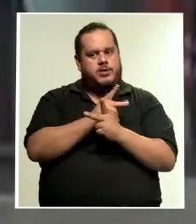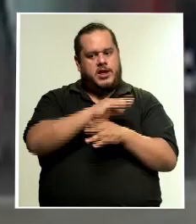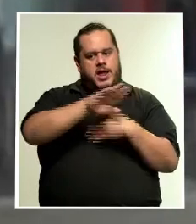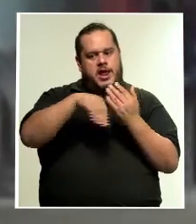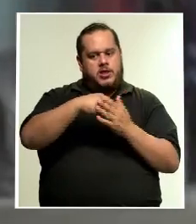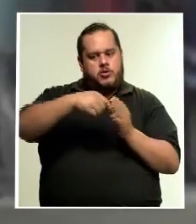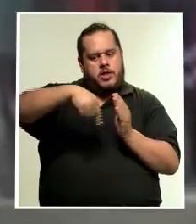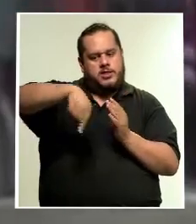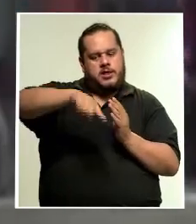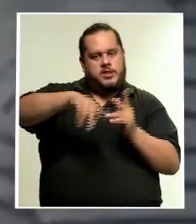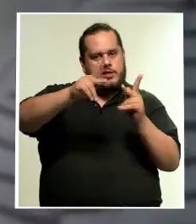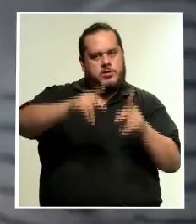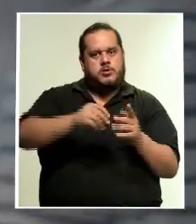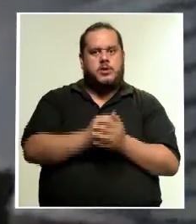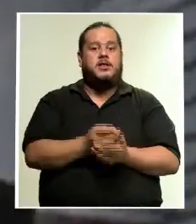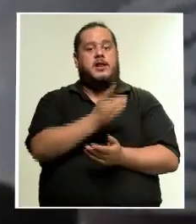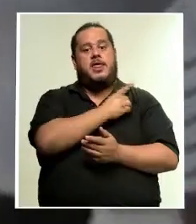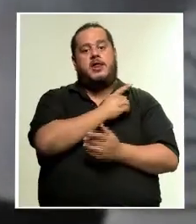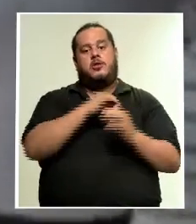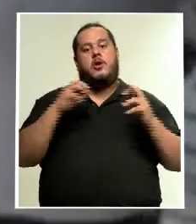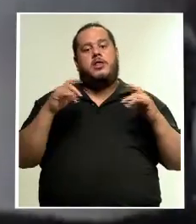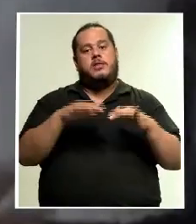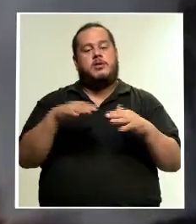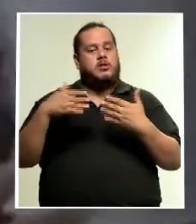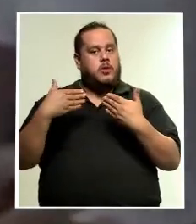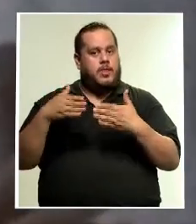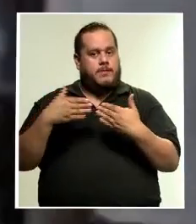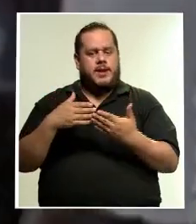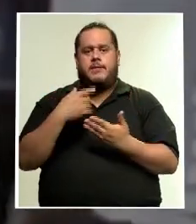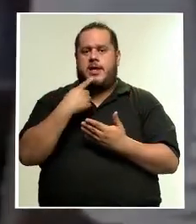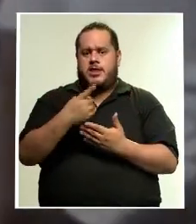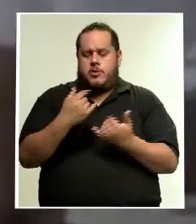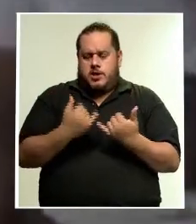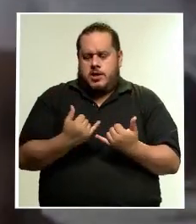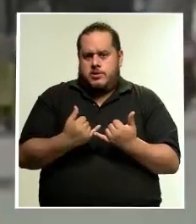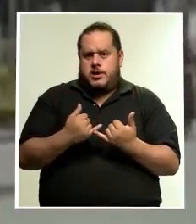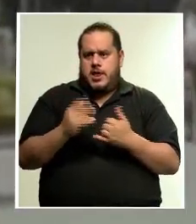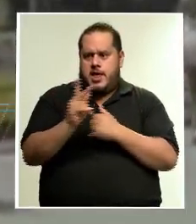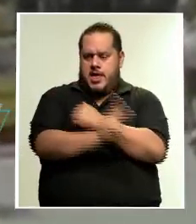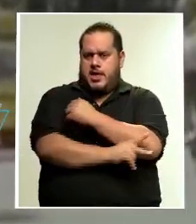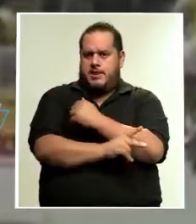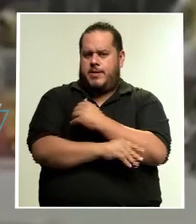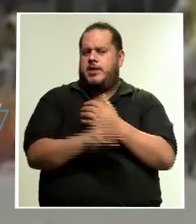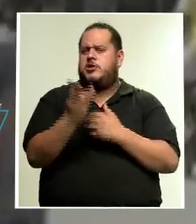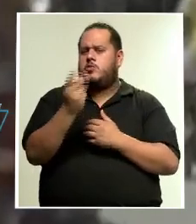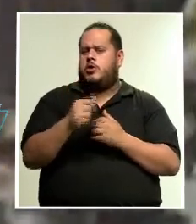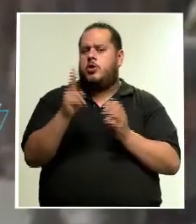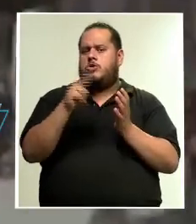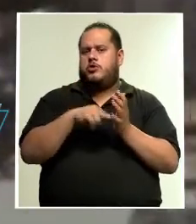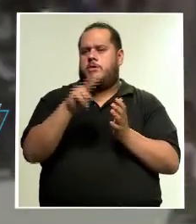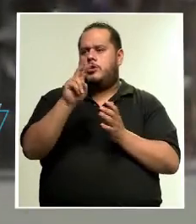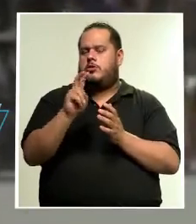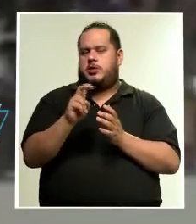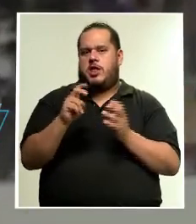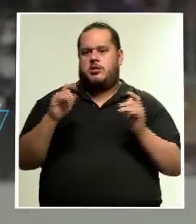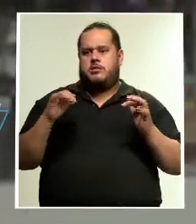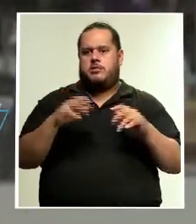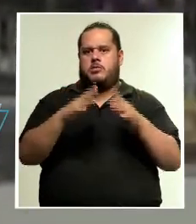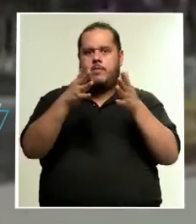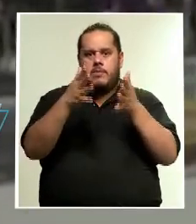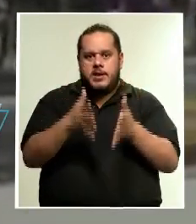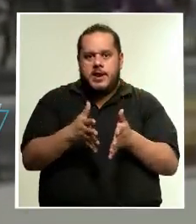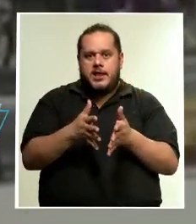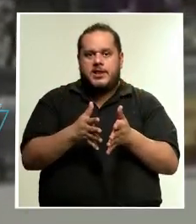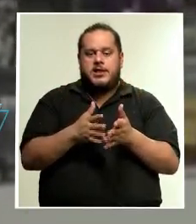Por su parte, la directora de Migración de Panamá confirmó que actualmente en su país hay 2.200 migrantes en el tapón